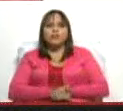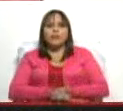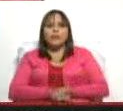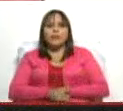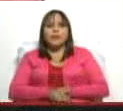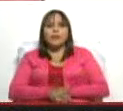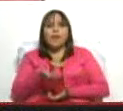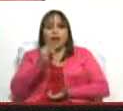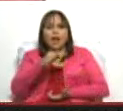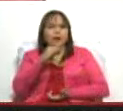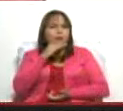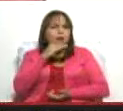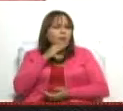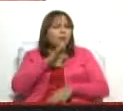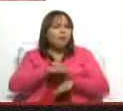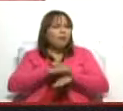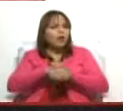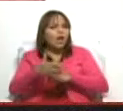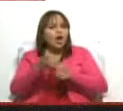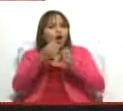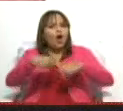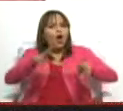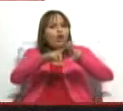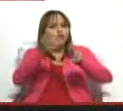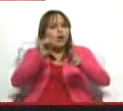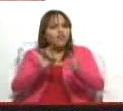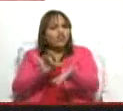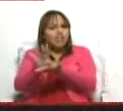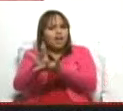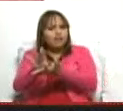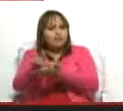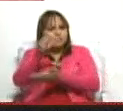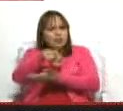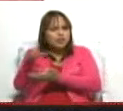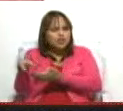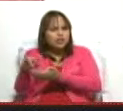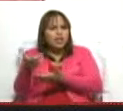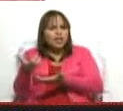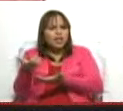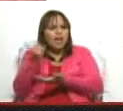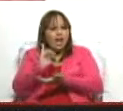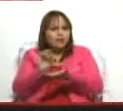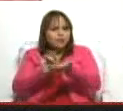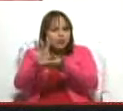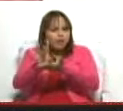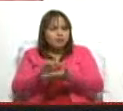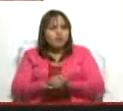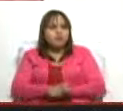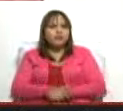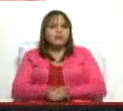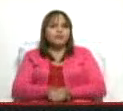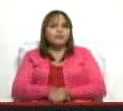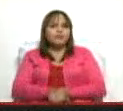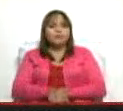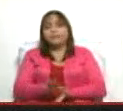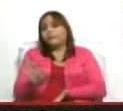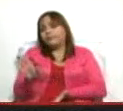están molestos porque la ONU fue expulsada, estos técnicos fueron expulsados. Bueno, tú sabes que